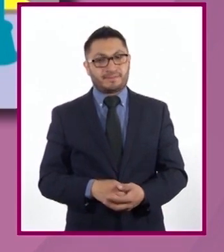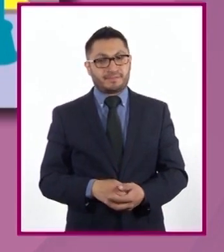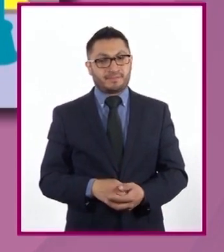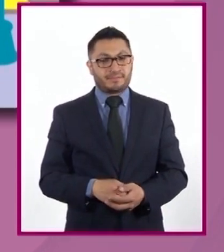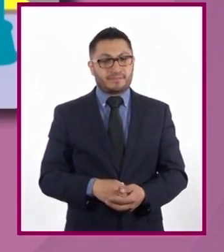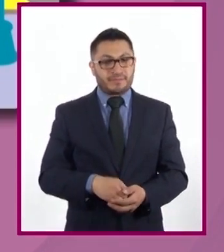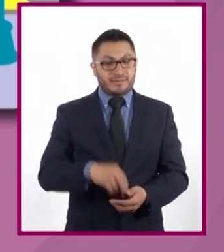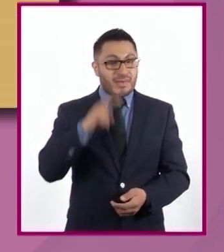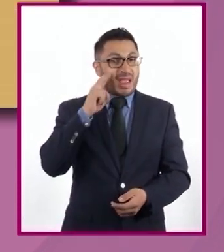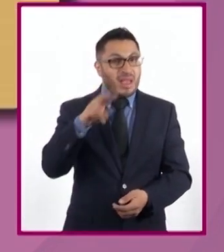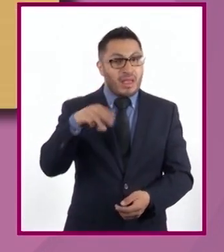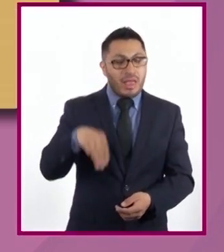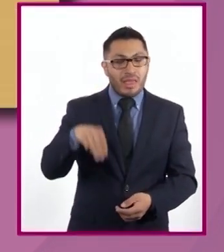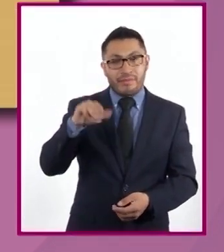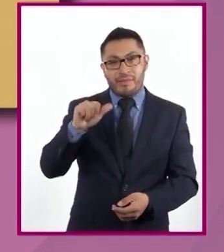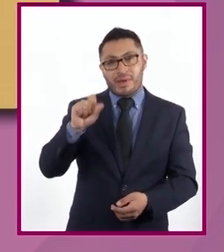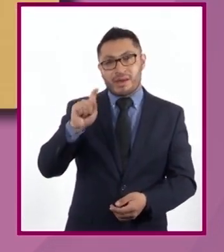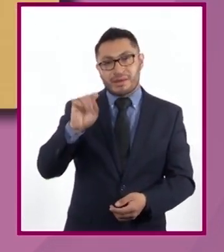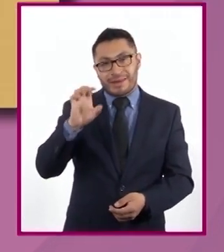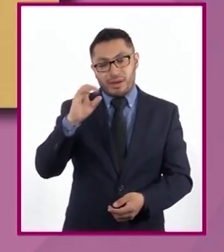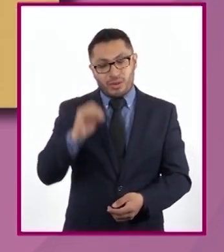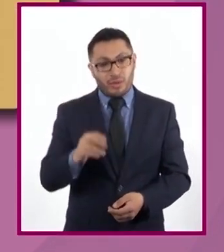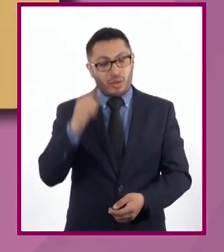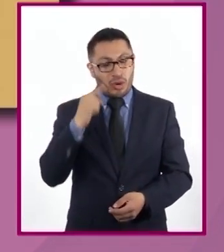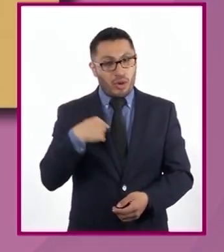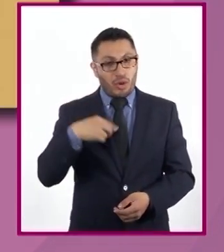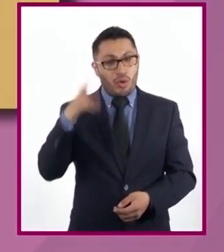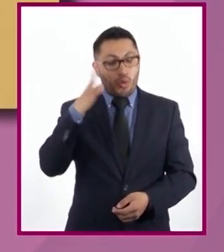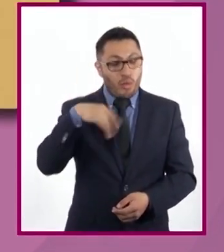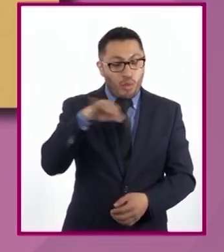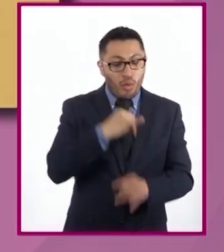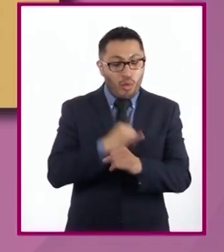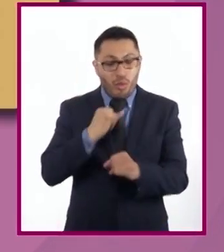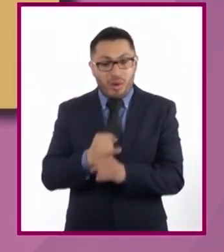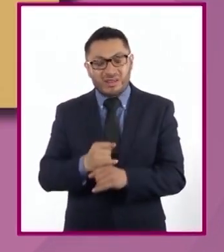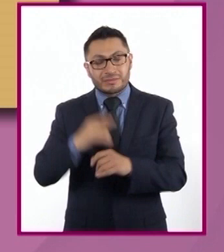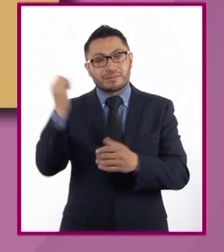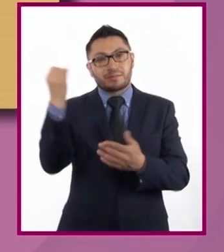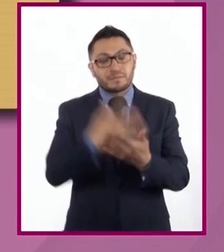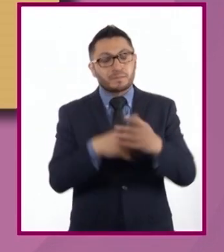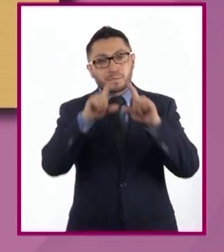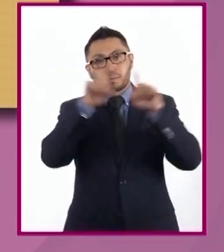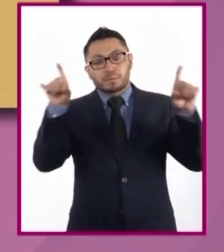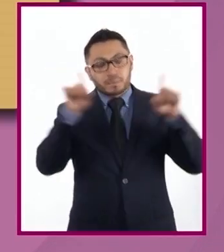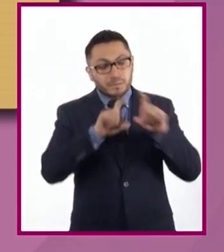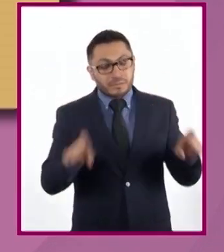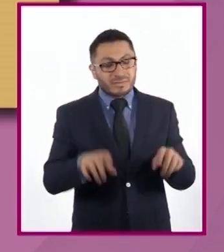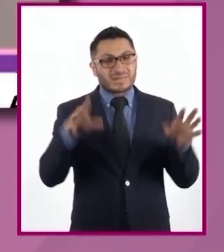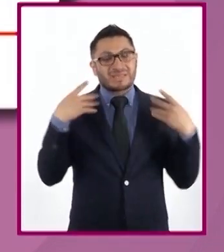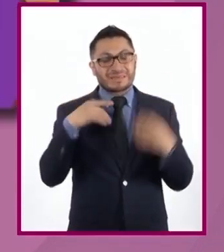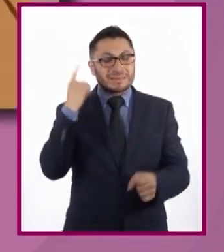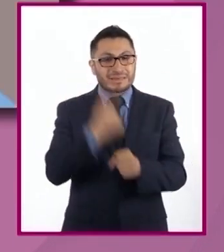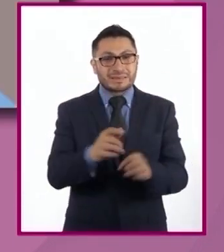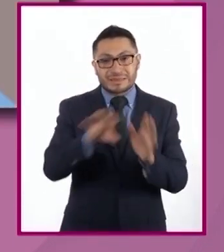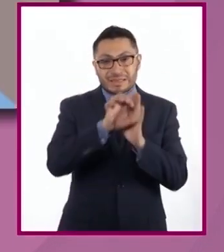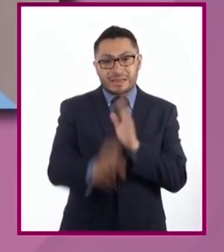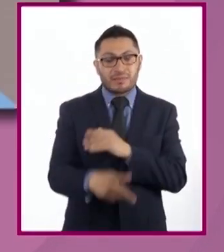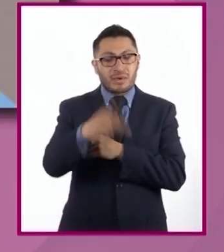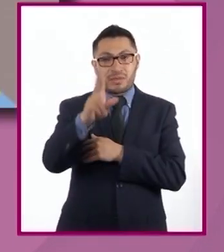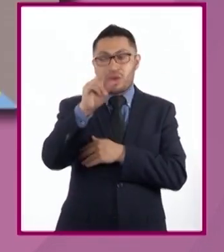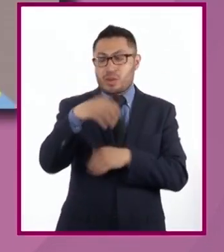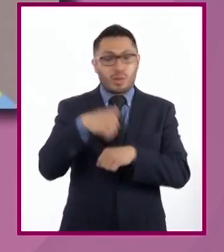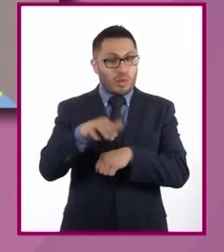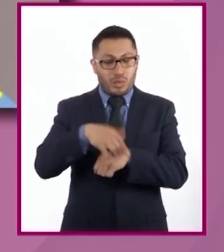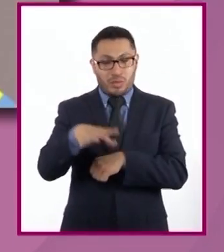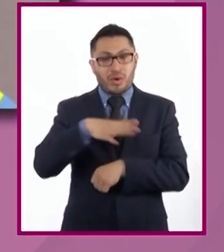Mira, Mateo, busqué en la red imágenes de paralelas con transversales y me apareció este ejemplo, pero en vez de números